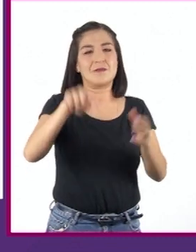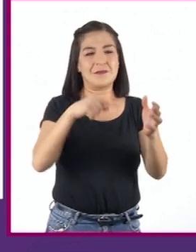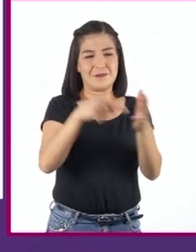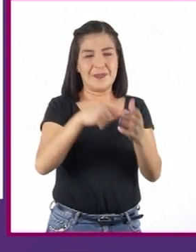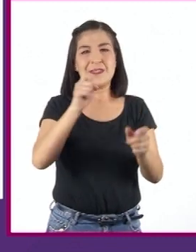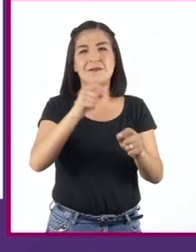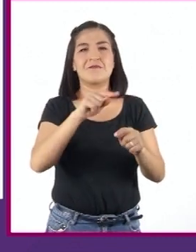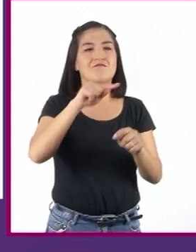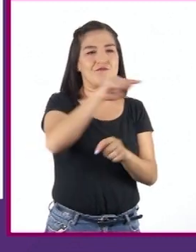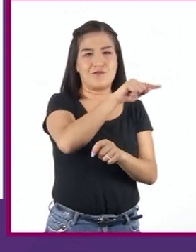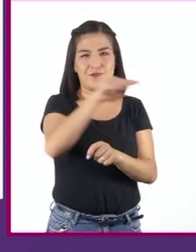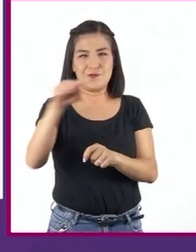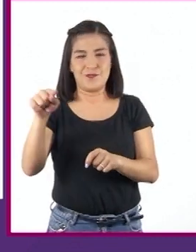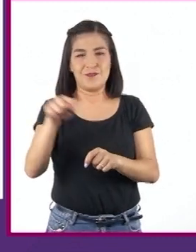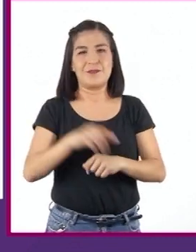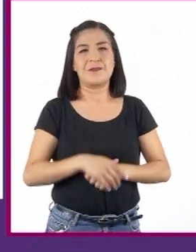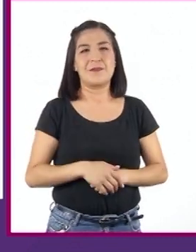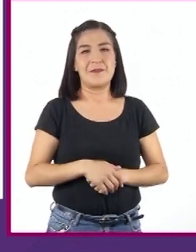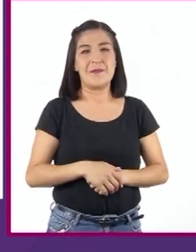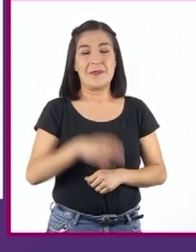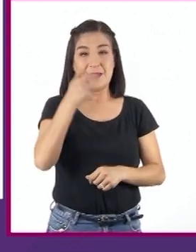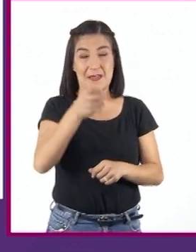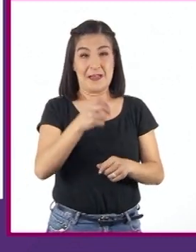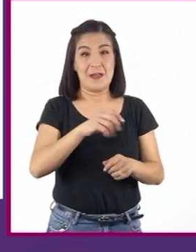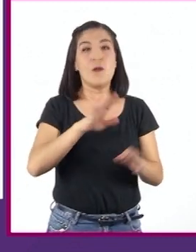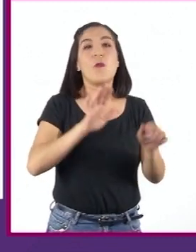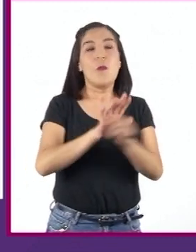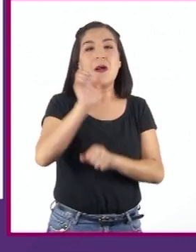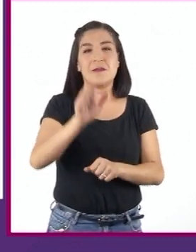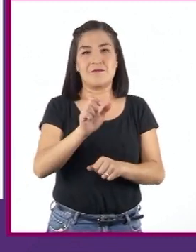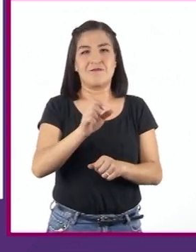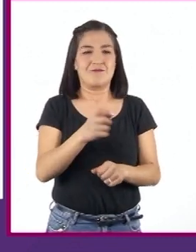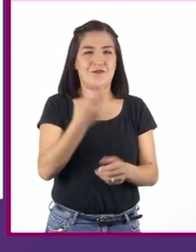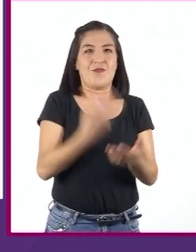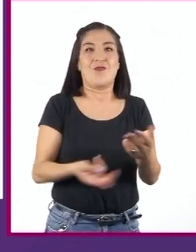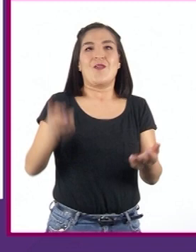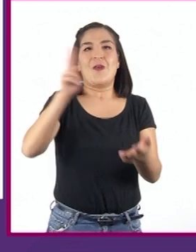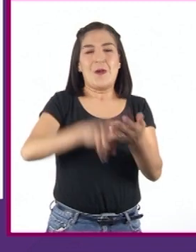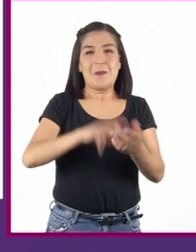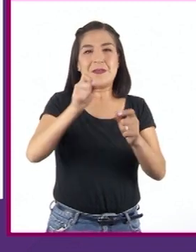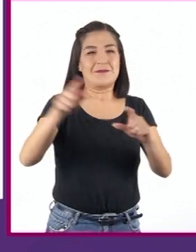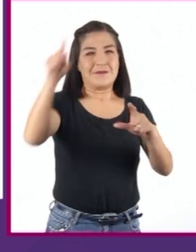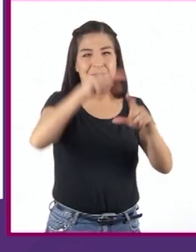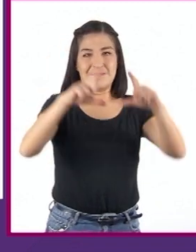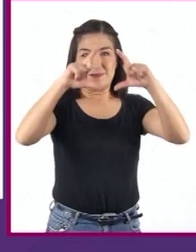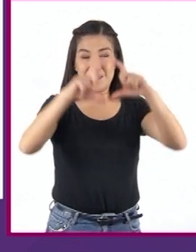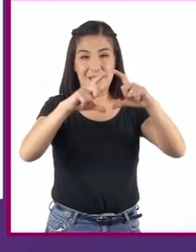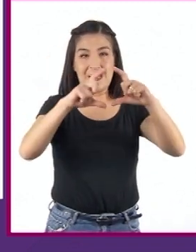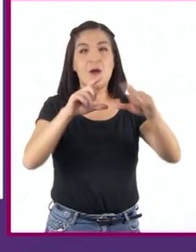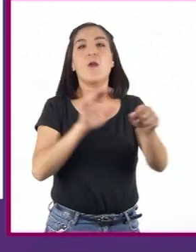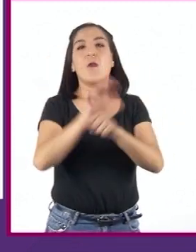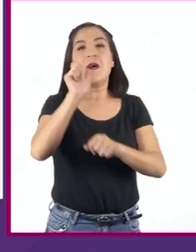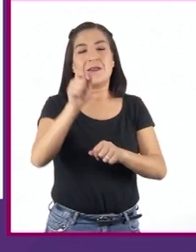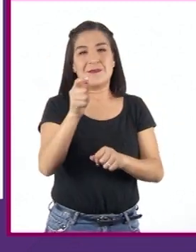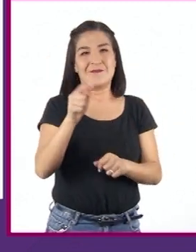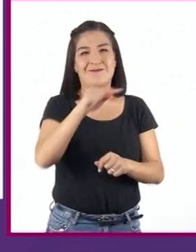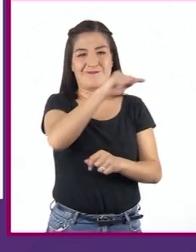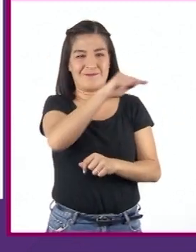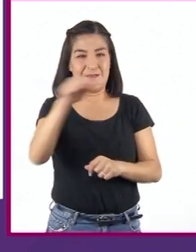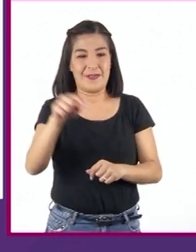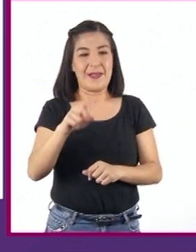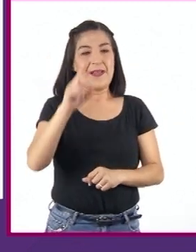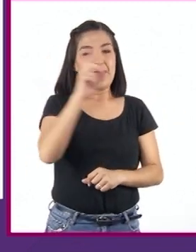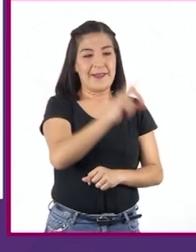circunferencia. Como el diámetro mide el doble del radio, tenemos que la diagonal del cuadrado,